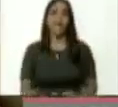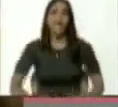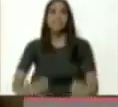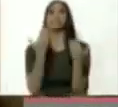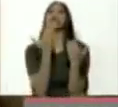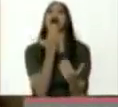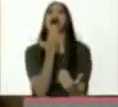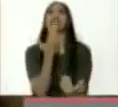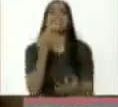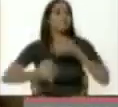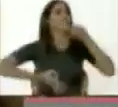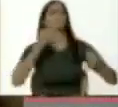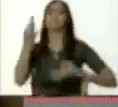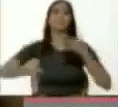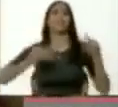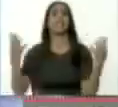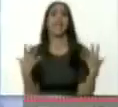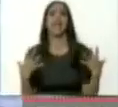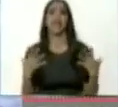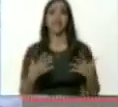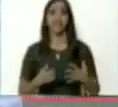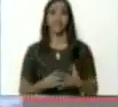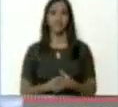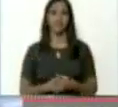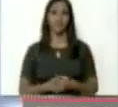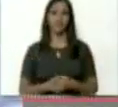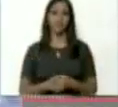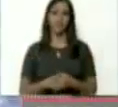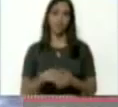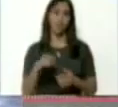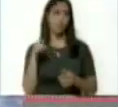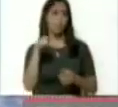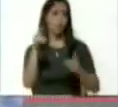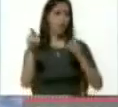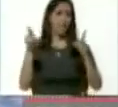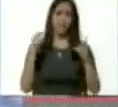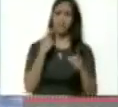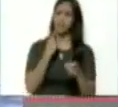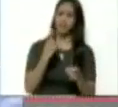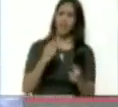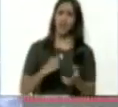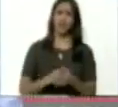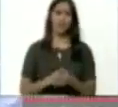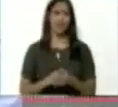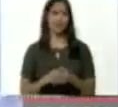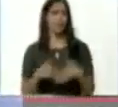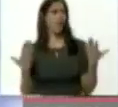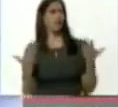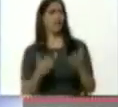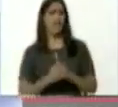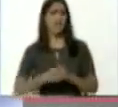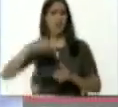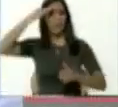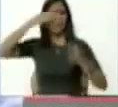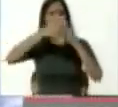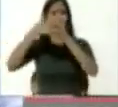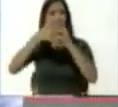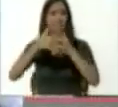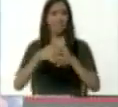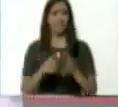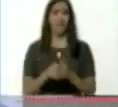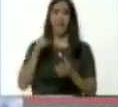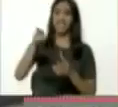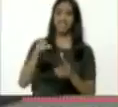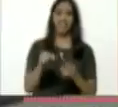me explique. Por ahí me decían, ¿cuándo vienen los Marines? Por ahí me decían, bueno, aquí está Franklin Marín, Carlos